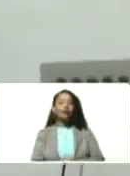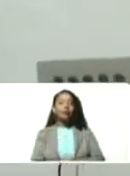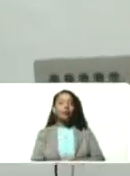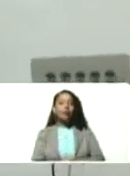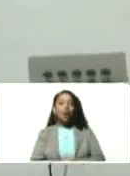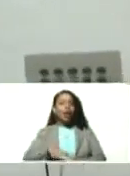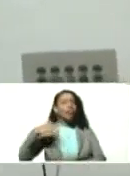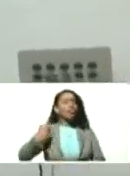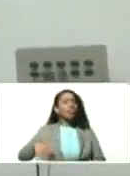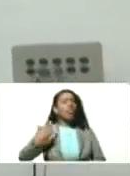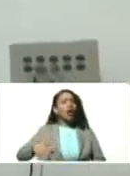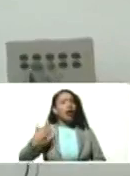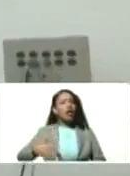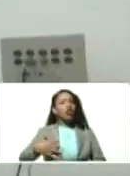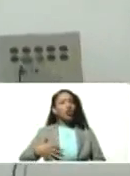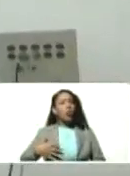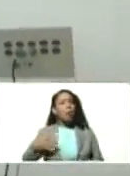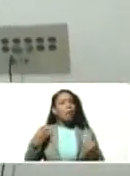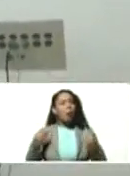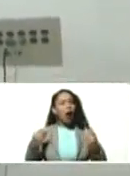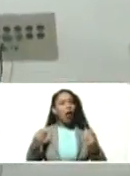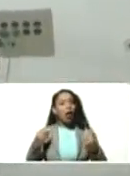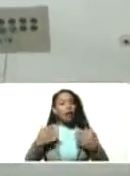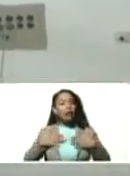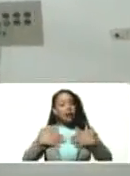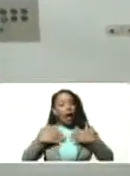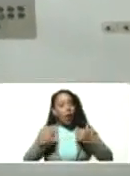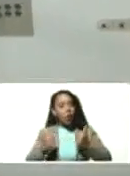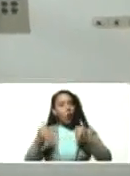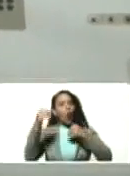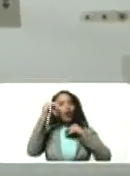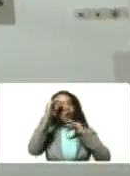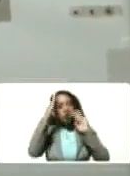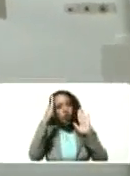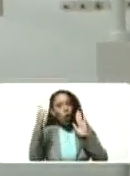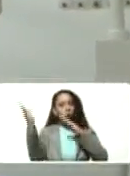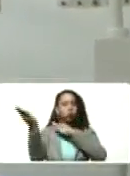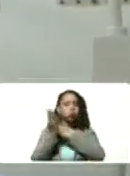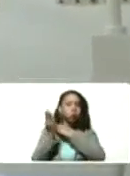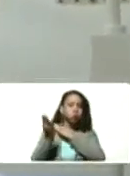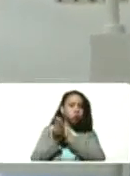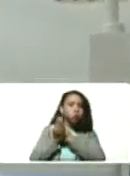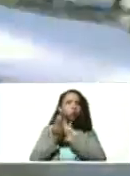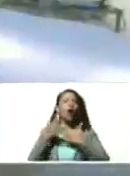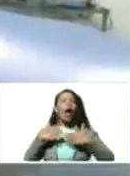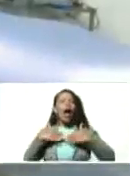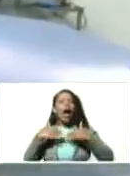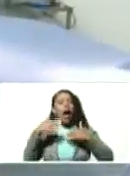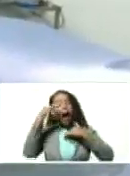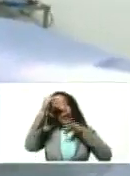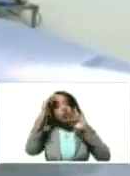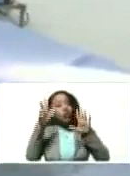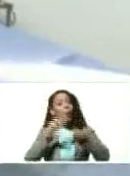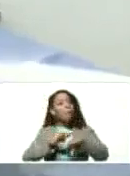derecho a tener salud, a tener atención sanitaria, atención